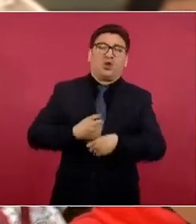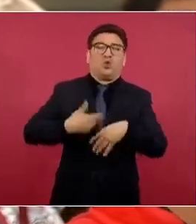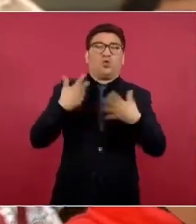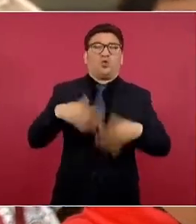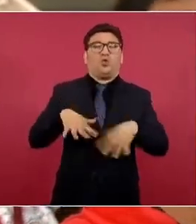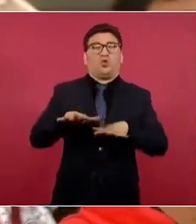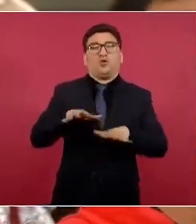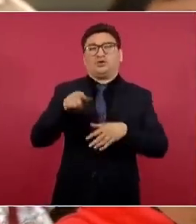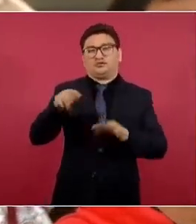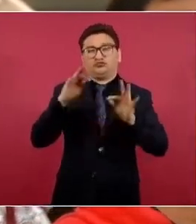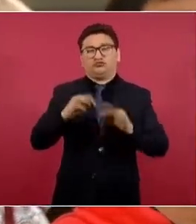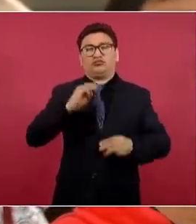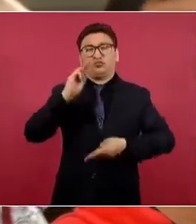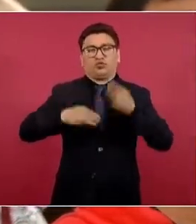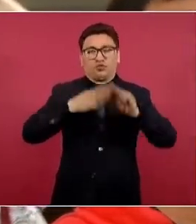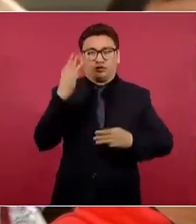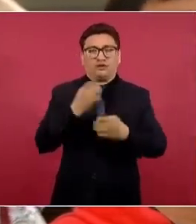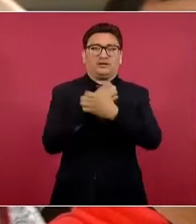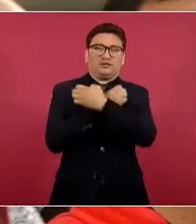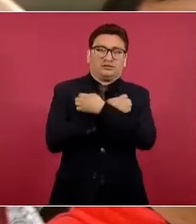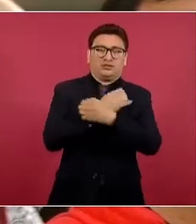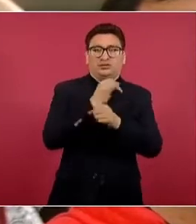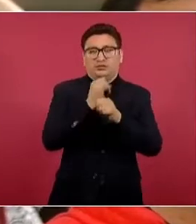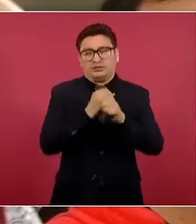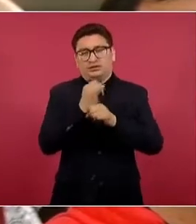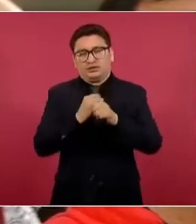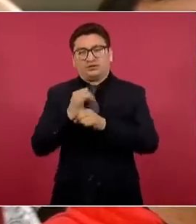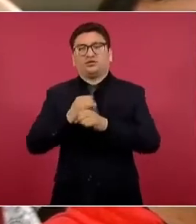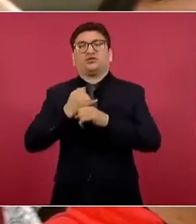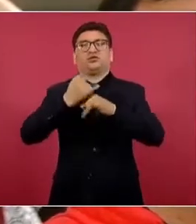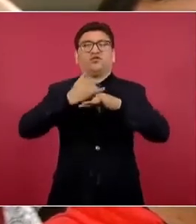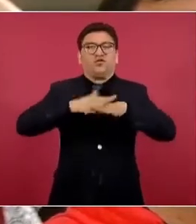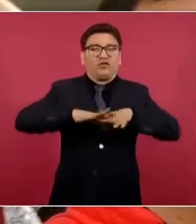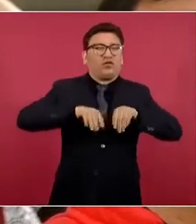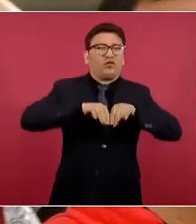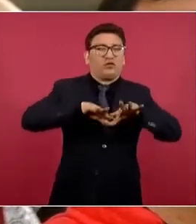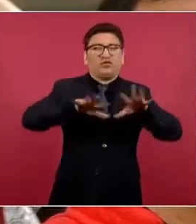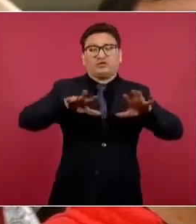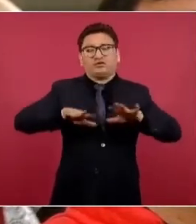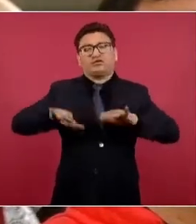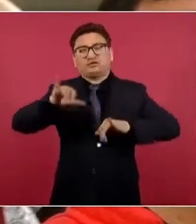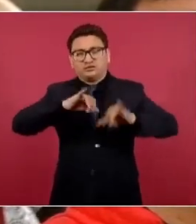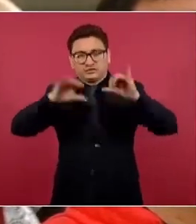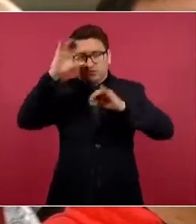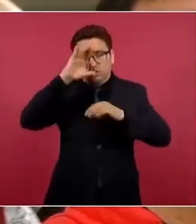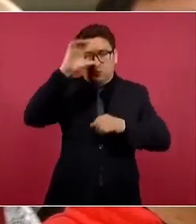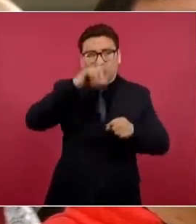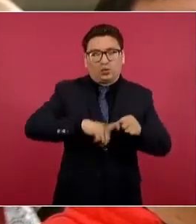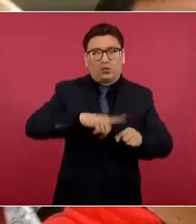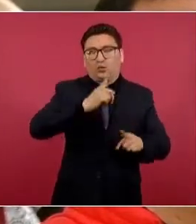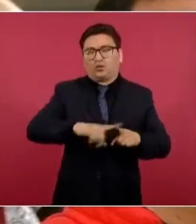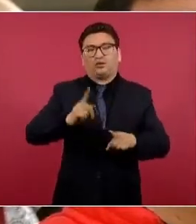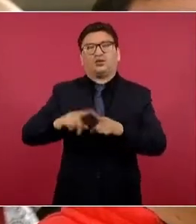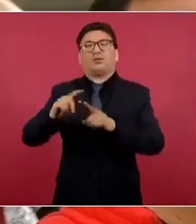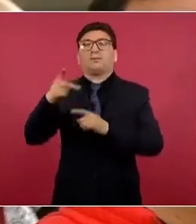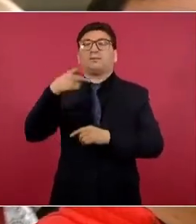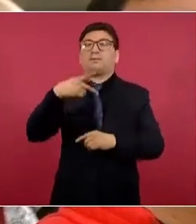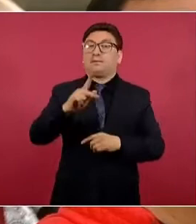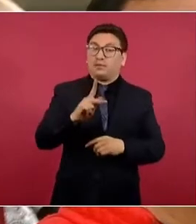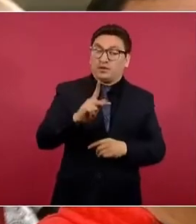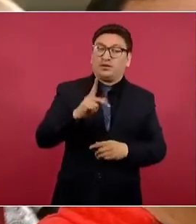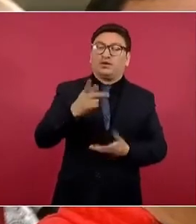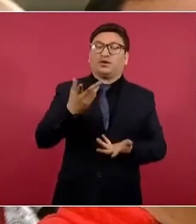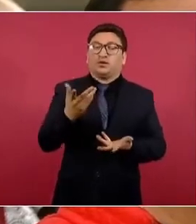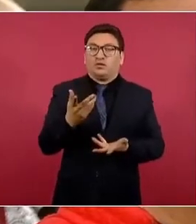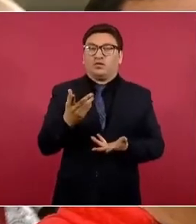a nivel mundial en educación, investigación y divulgación de la ciencia y la cultura. Sin embargo, pues no podemos decir